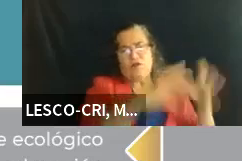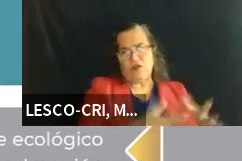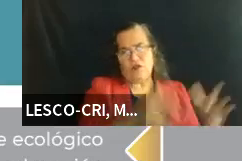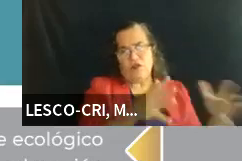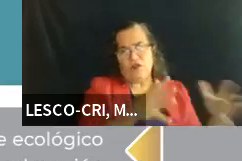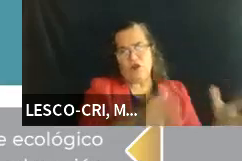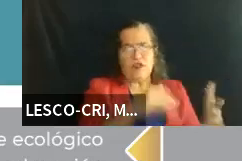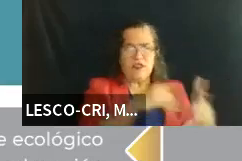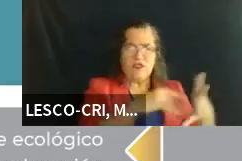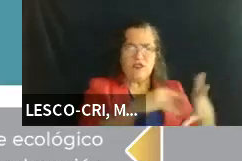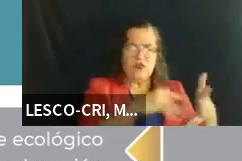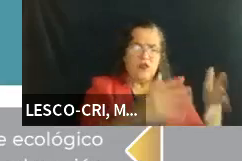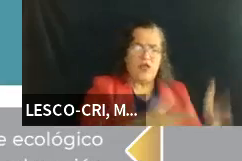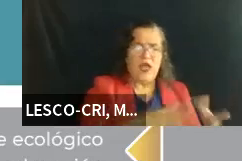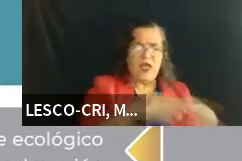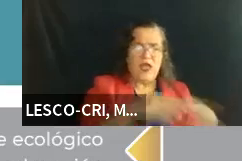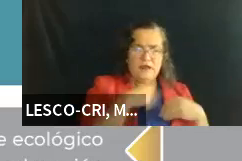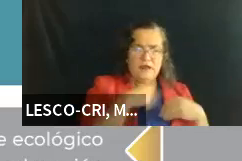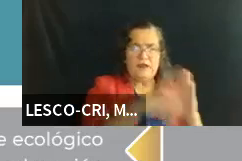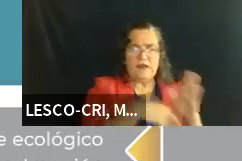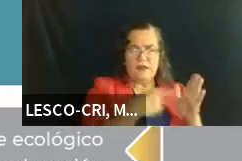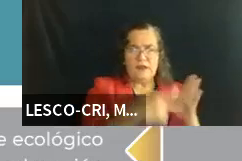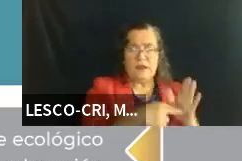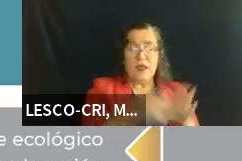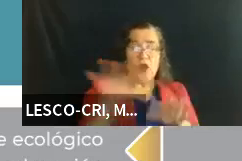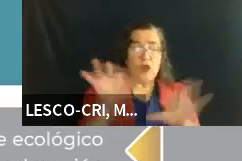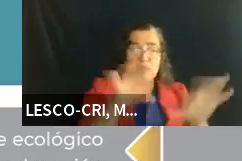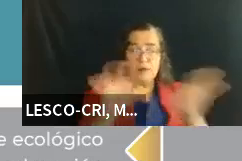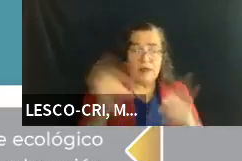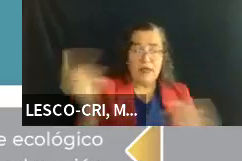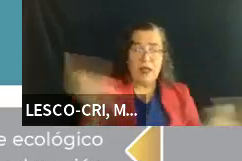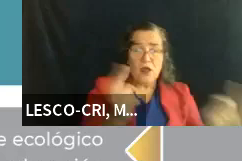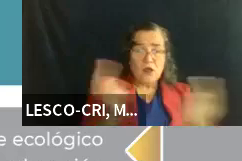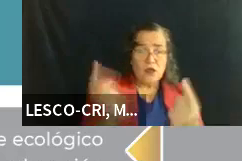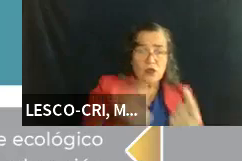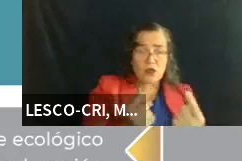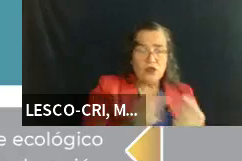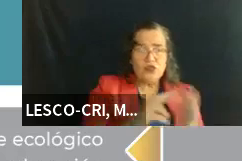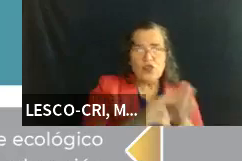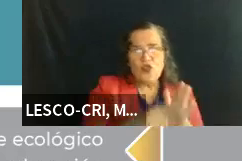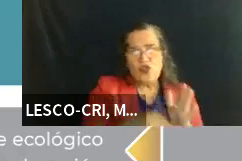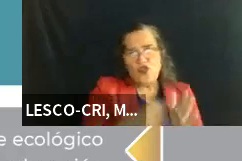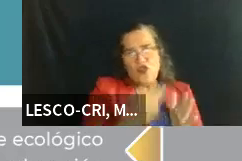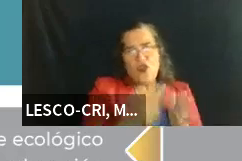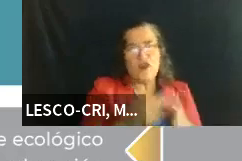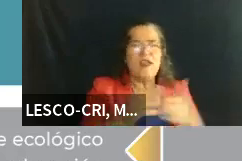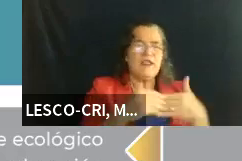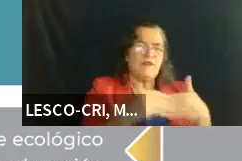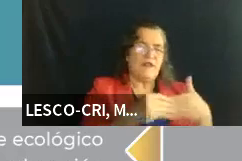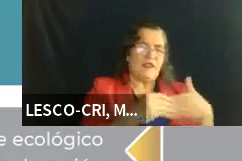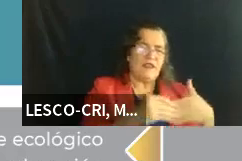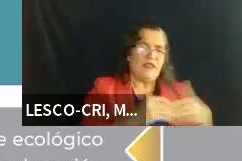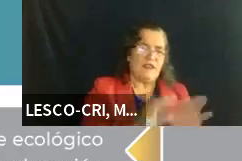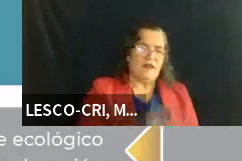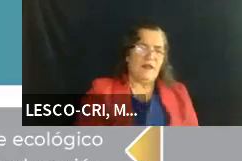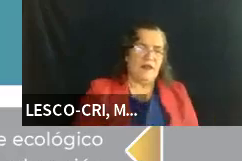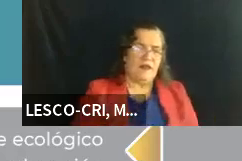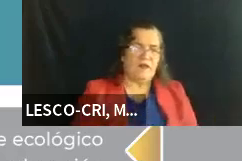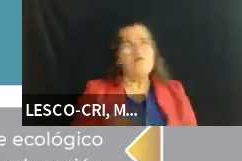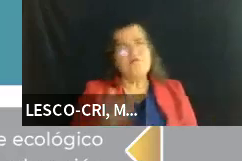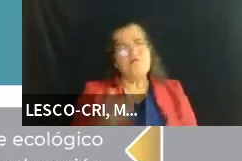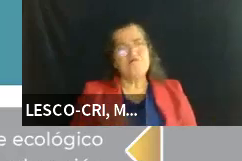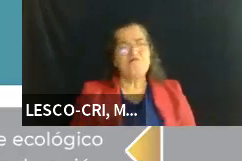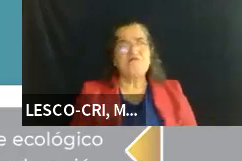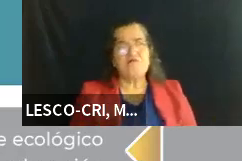los estudiantes, roles que asumen los invitados externos, pero roles que son flexibles, roles que van